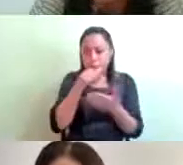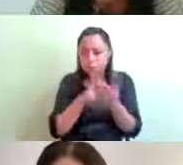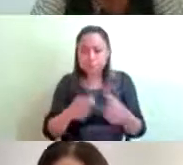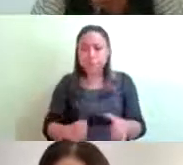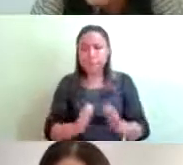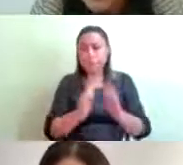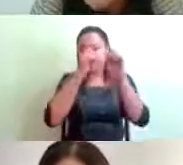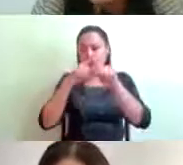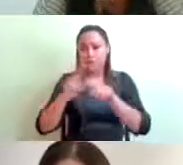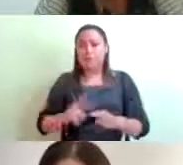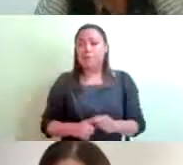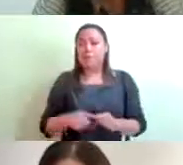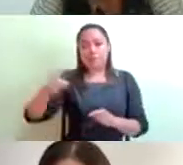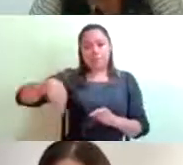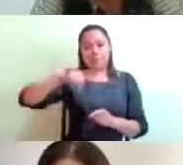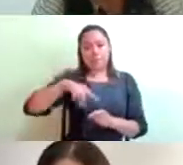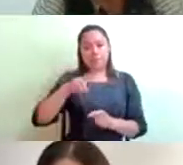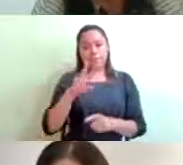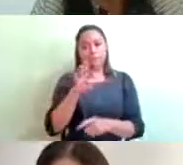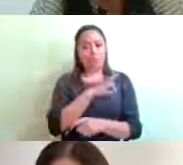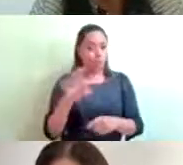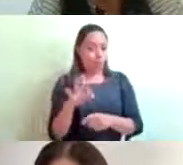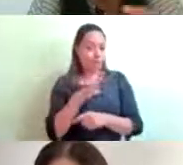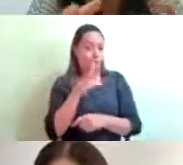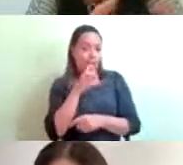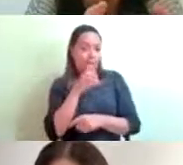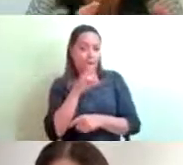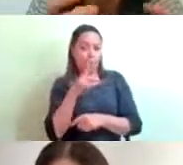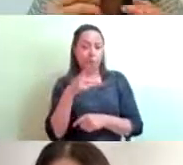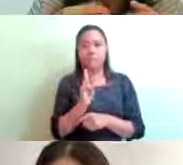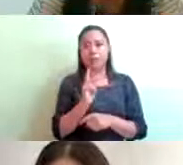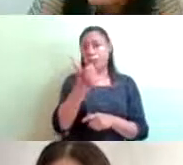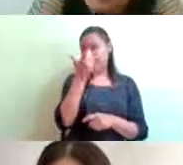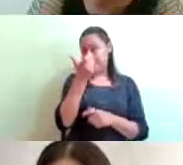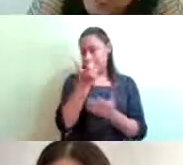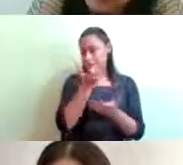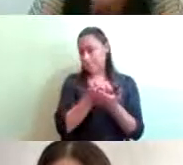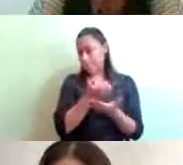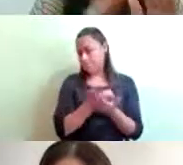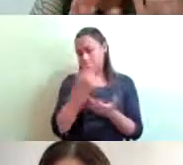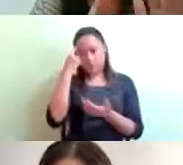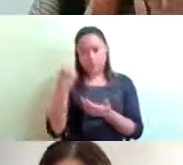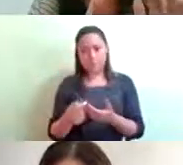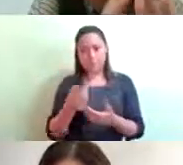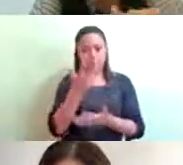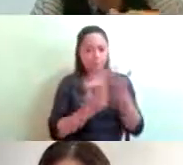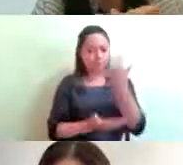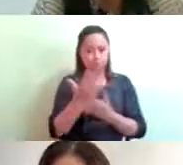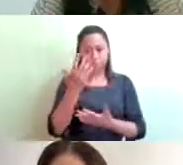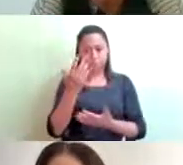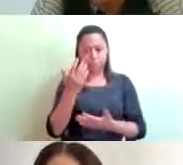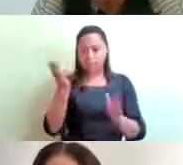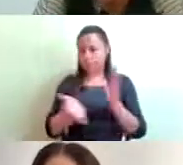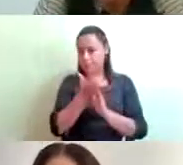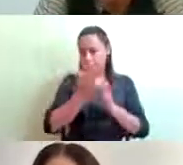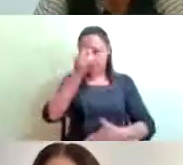agua, van a tener agua, pero no van a tener el recurso económico para hacer pozos y sacar esa agua, ¿no?